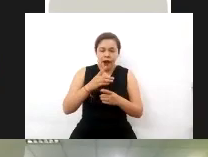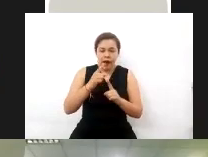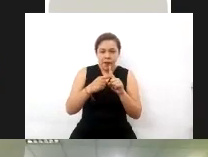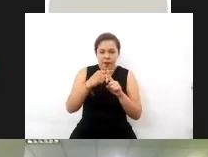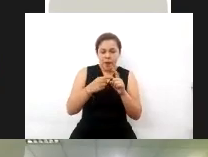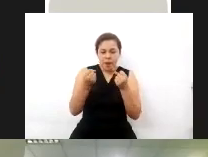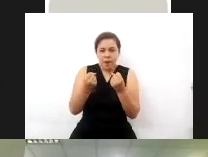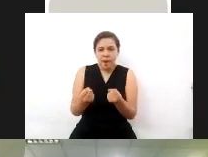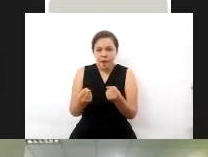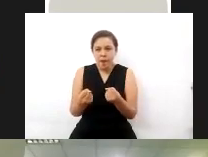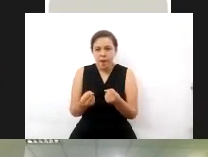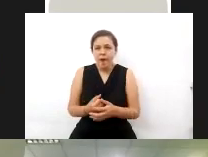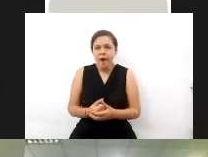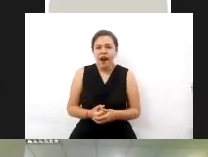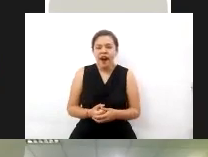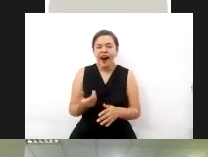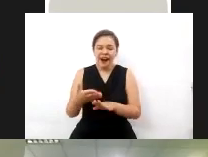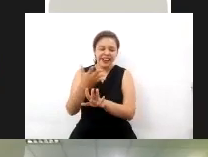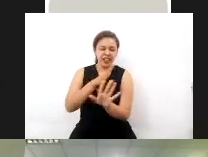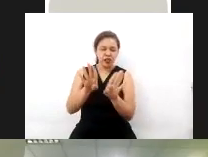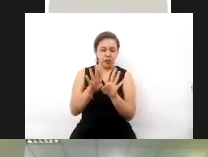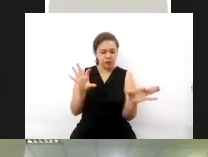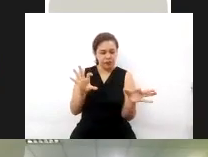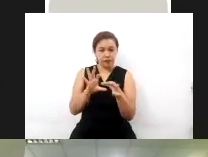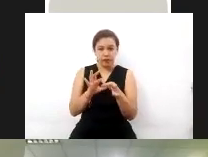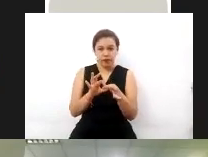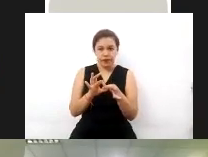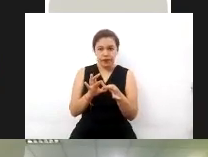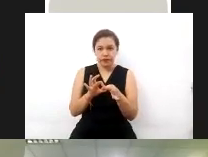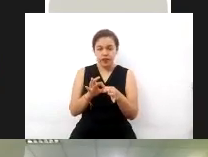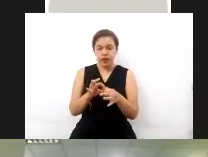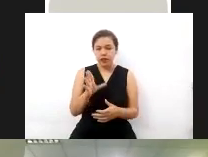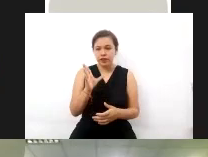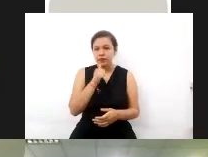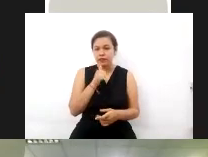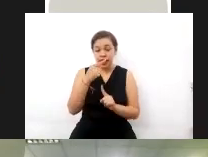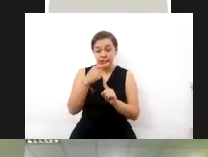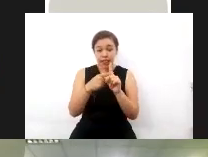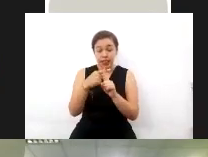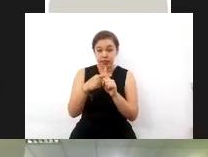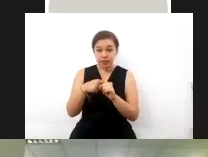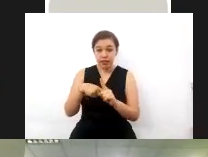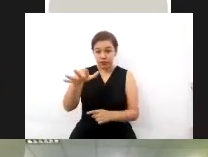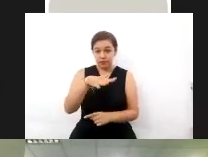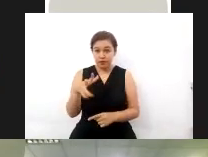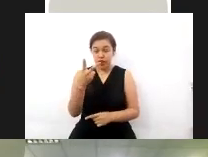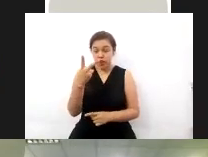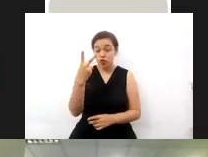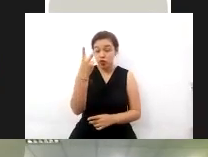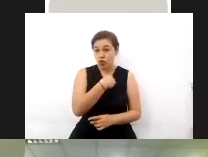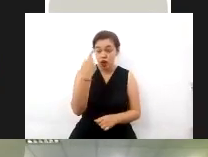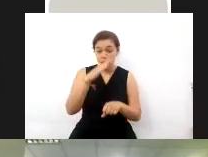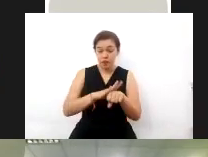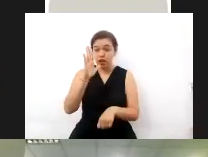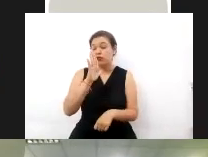ligado al elemento anterior. No se puede permitir la temperatura ambiente por más de 2 horas y sobre